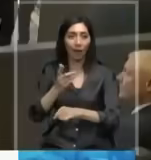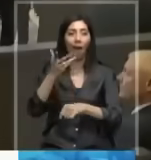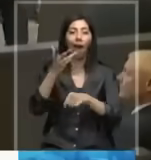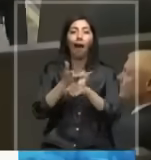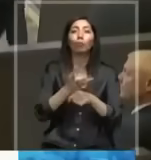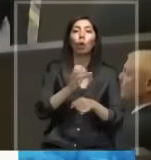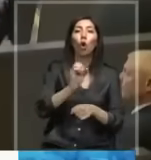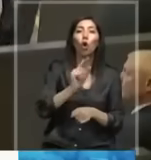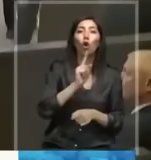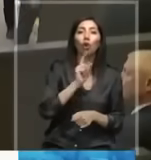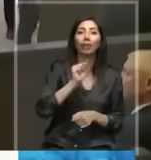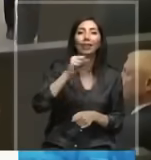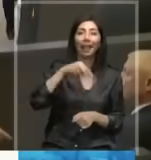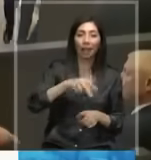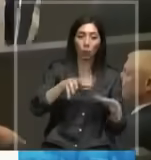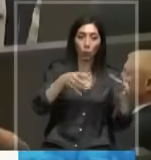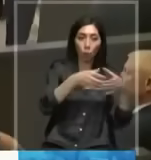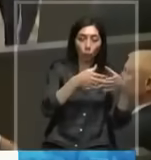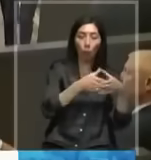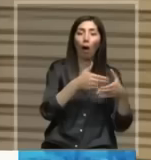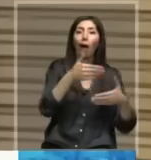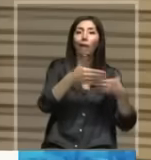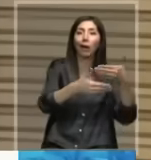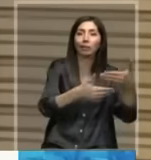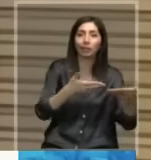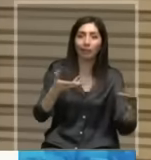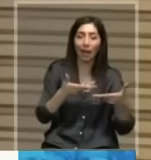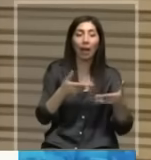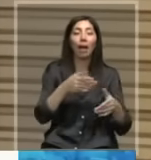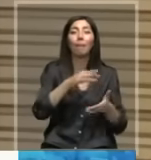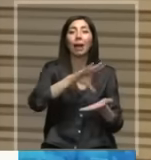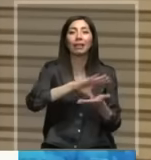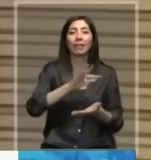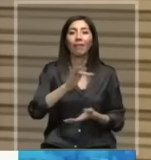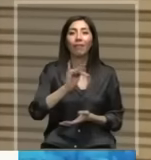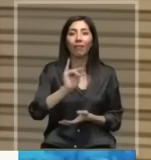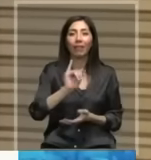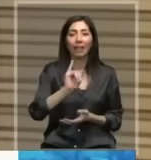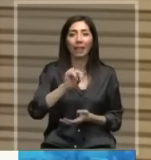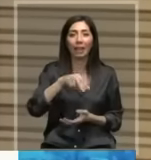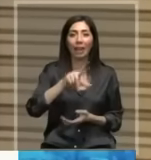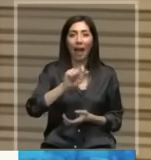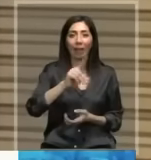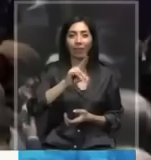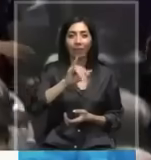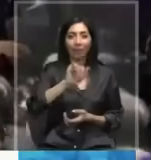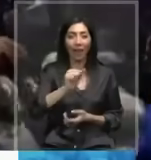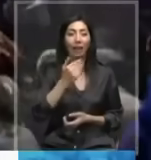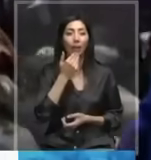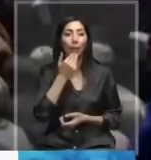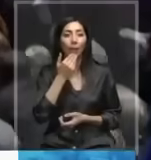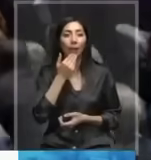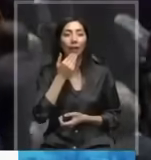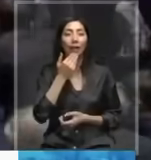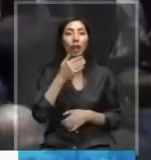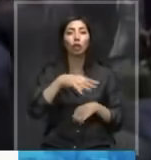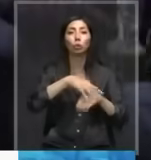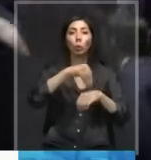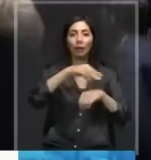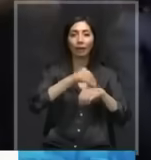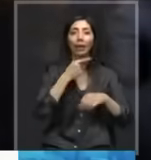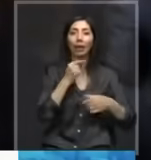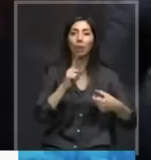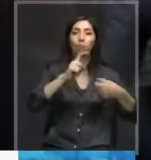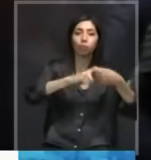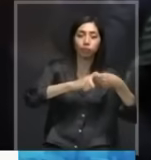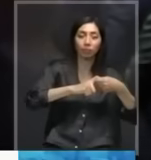Norte avanzó en el terreno con la adhesión de Finlandia y a pasos de incorporar a Suecia, y con la intención de Kiev de entrar